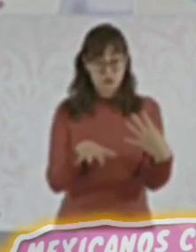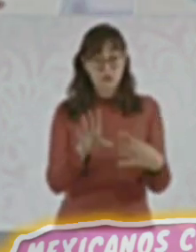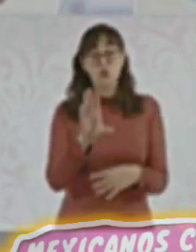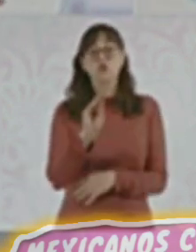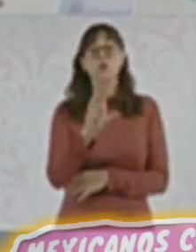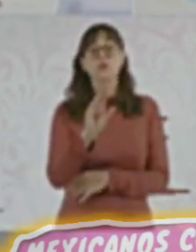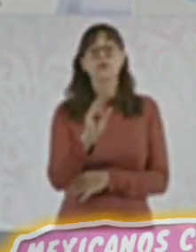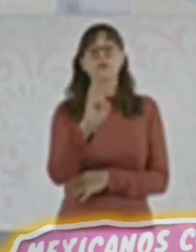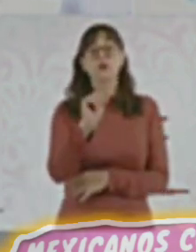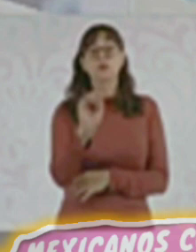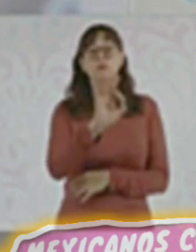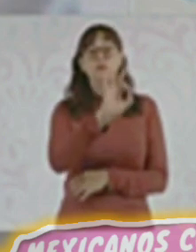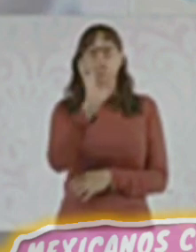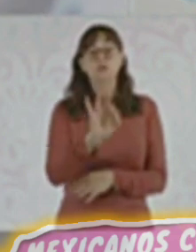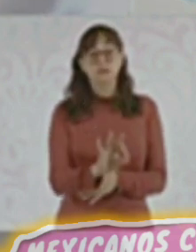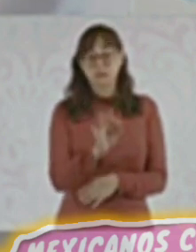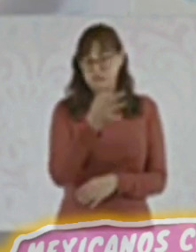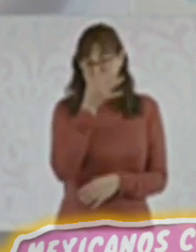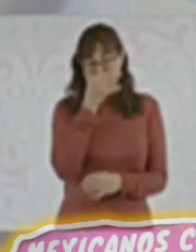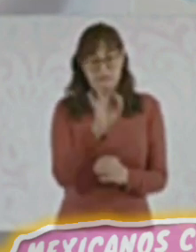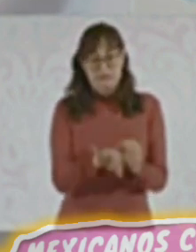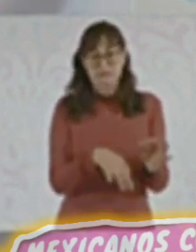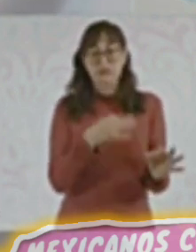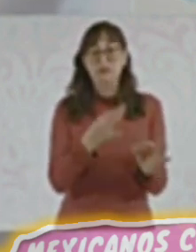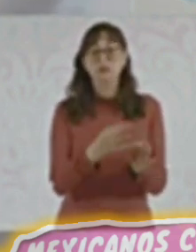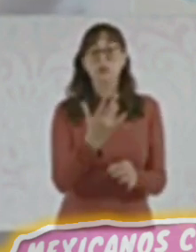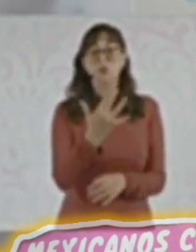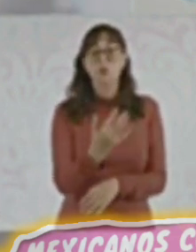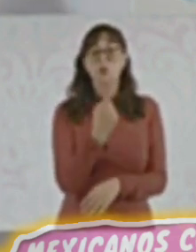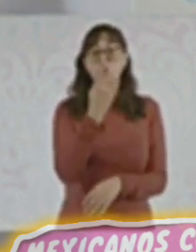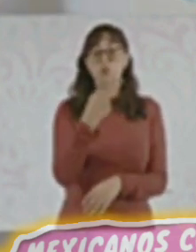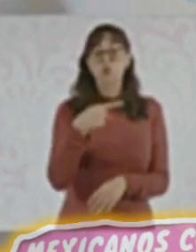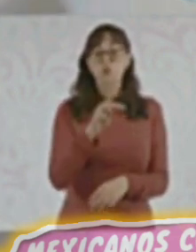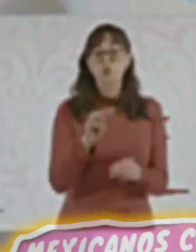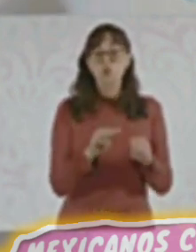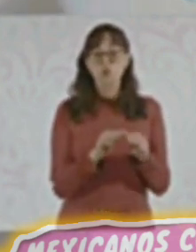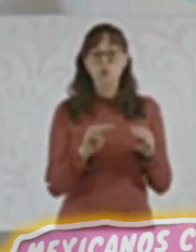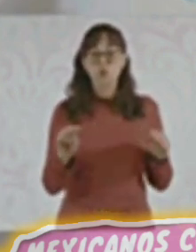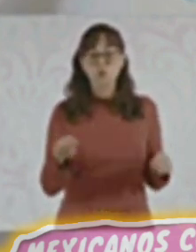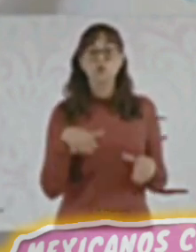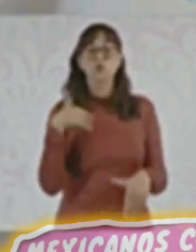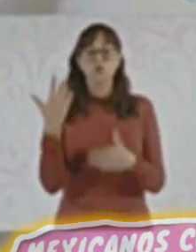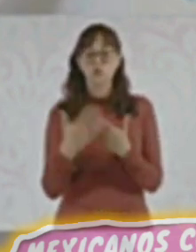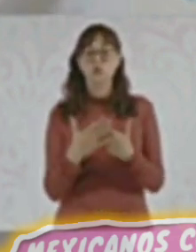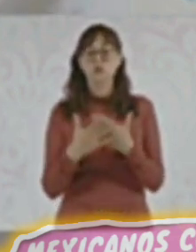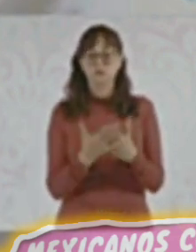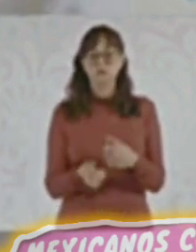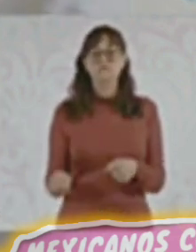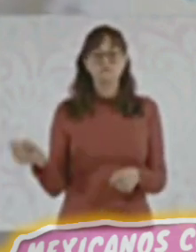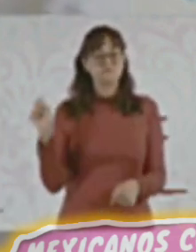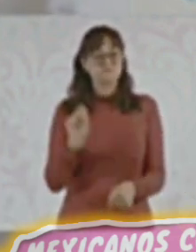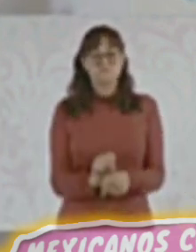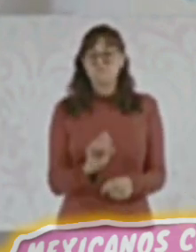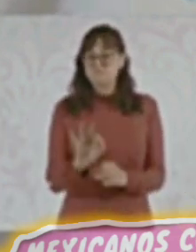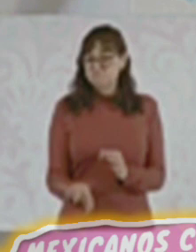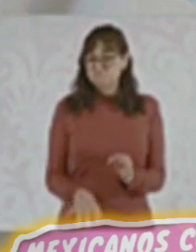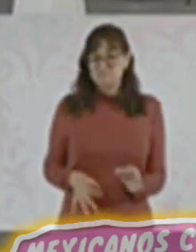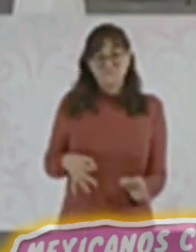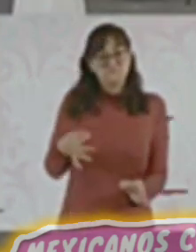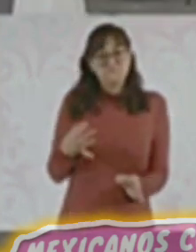son 51 kilómetros y estará concluido la próxima semana, el 31 de